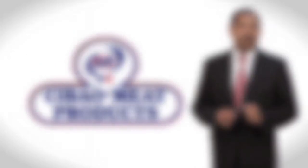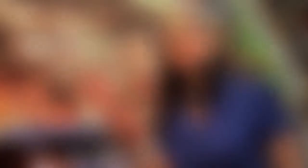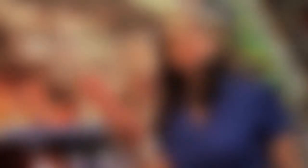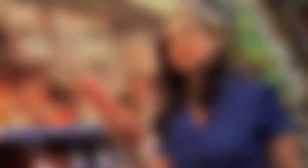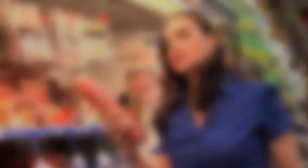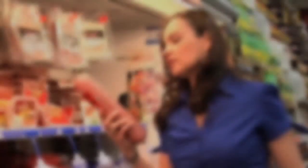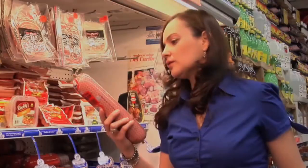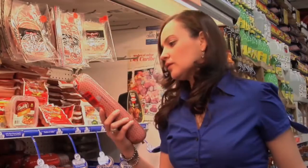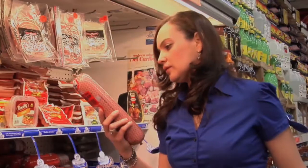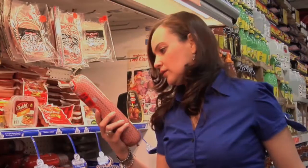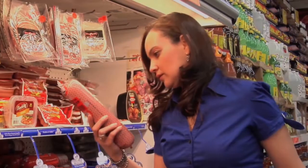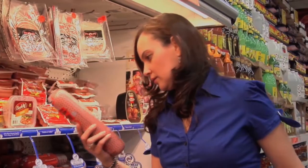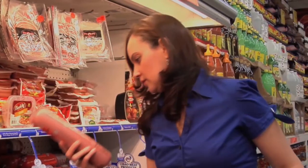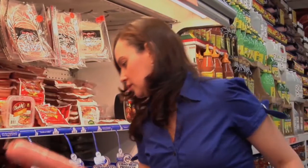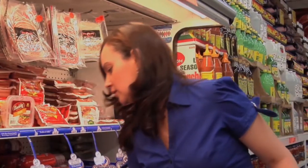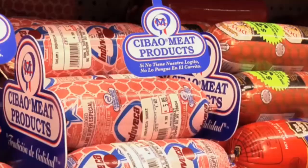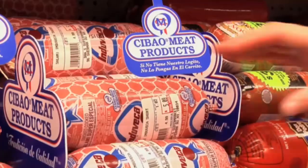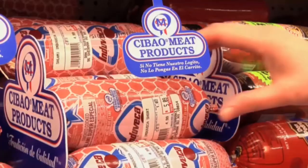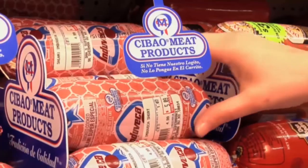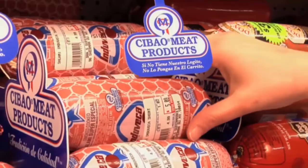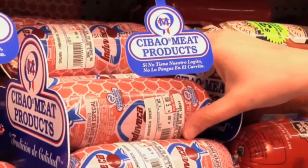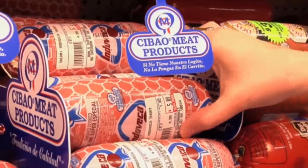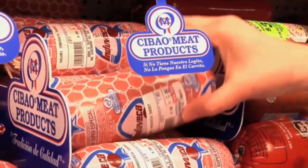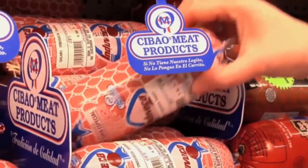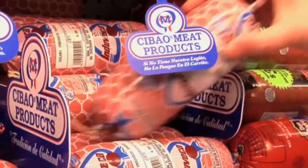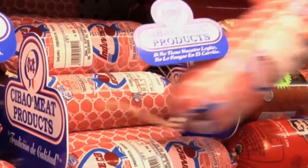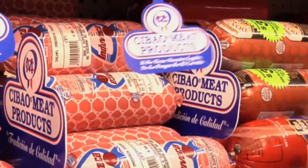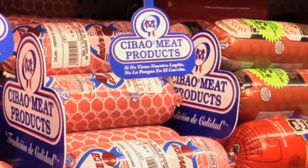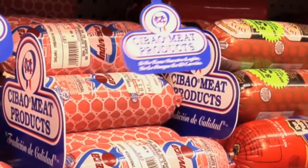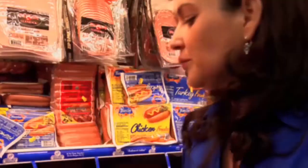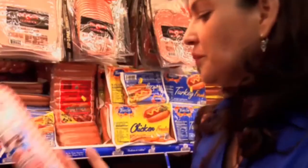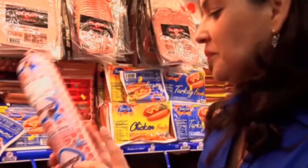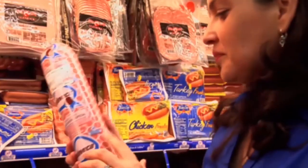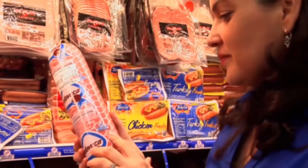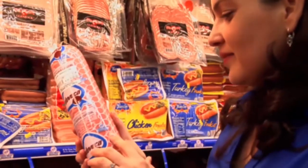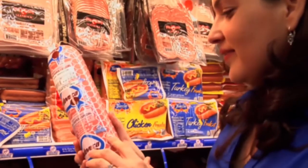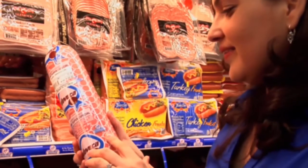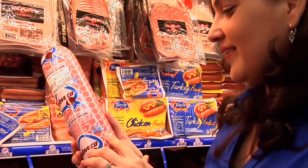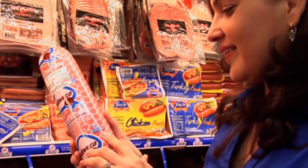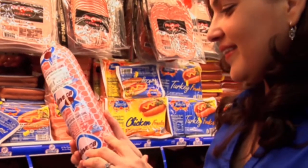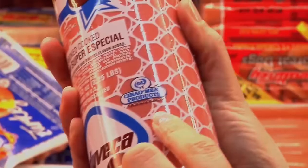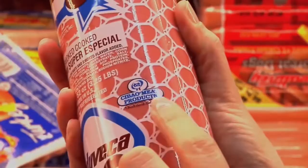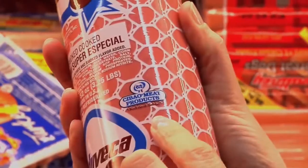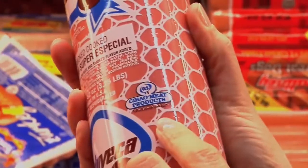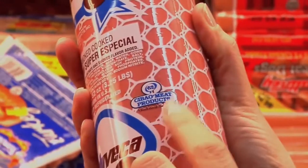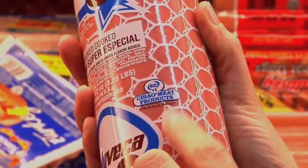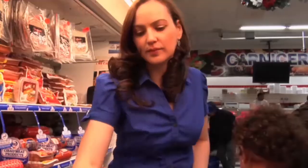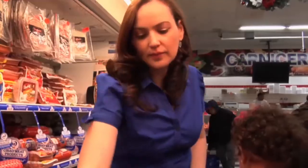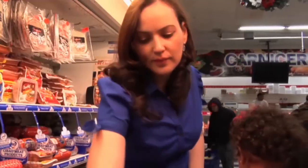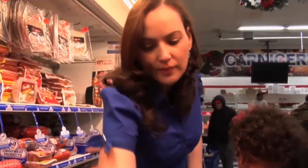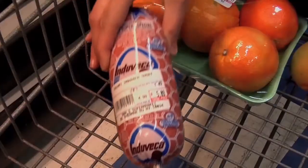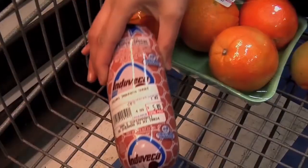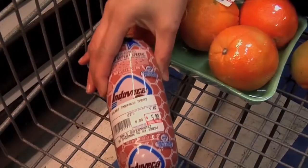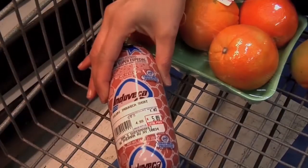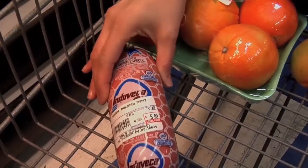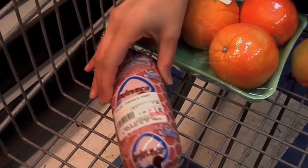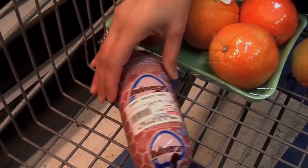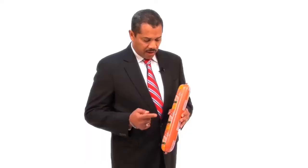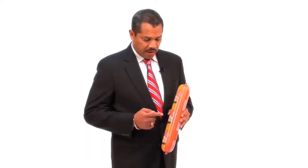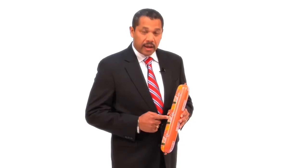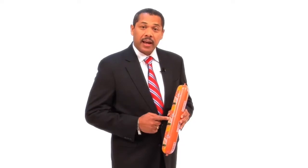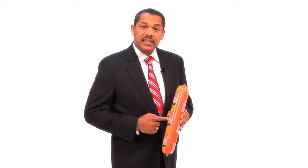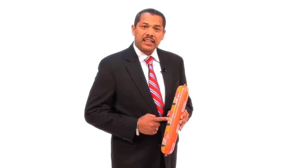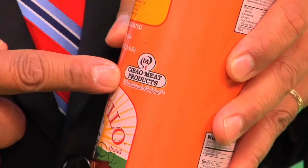en el carrito. Cuando veo el logo de Cibao Meat, me siento tranquila, porque sé que estoy llevando a casa un producto de